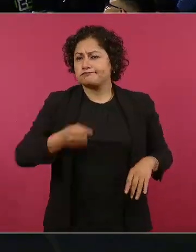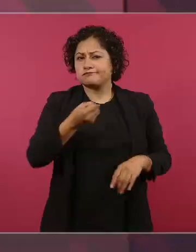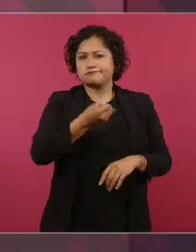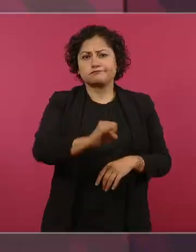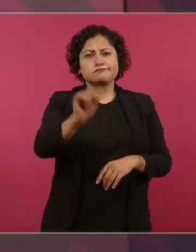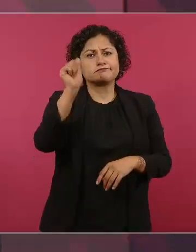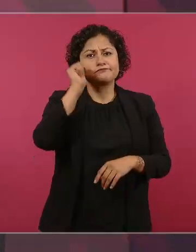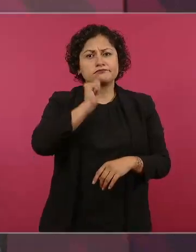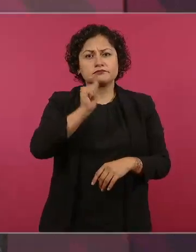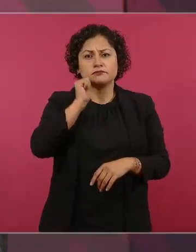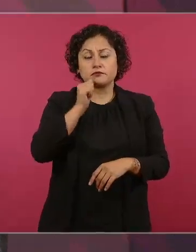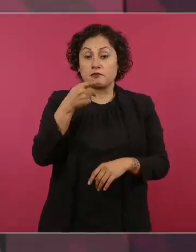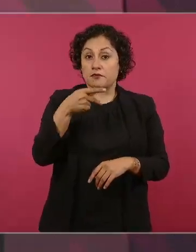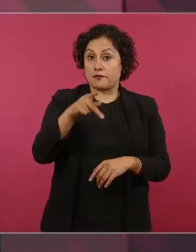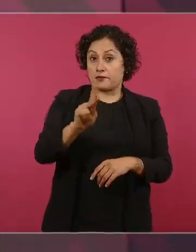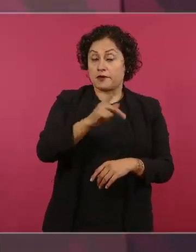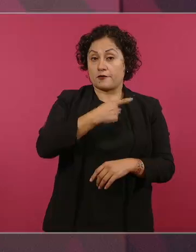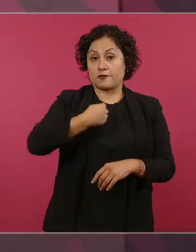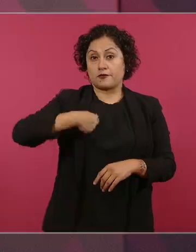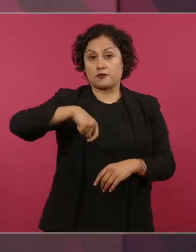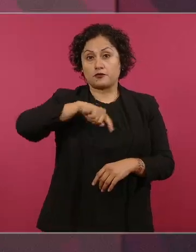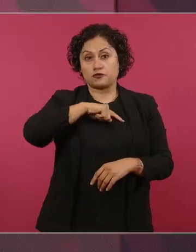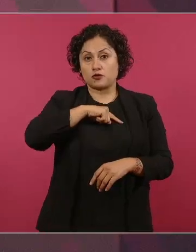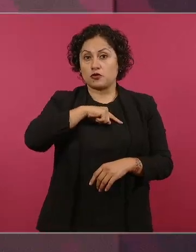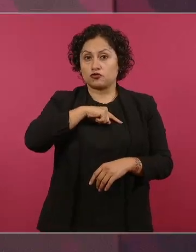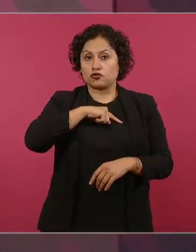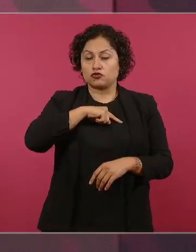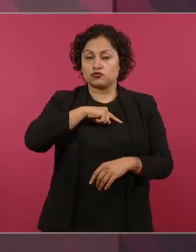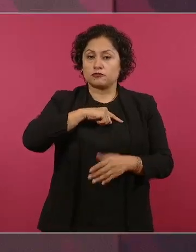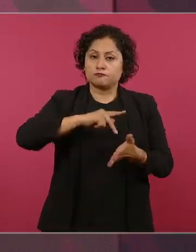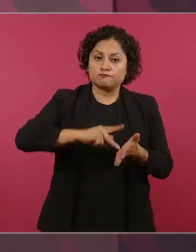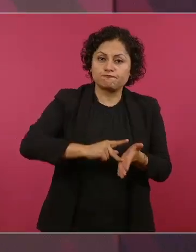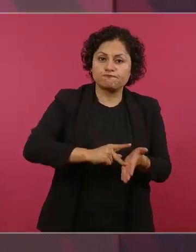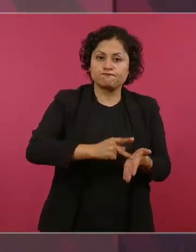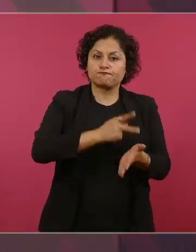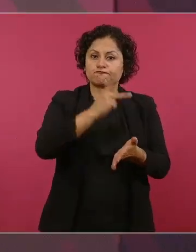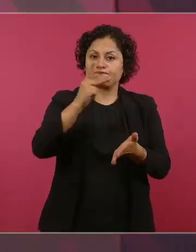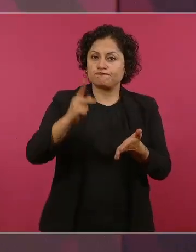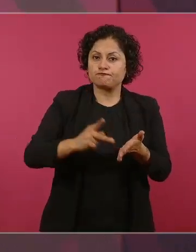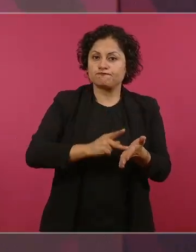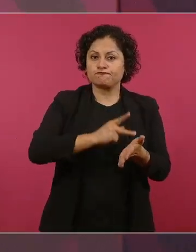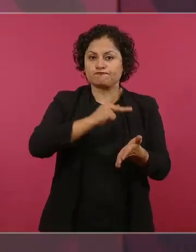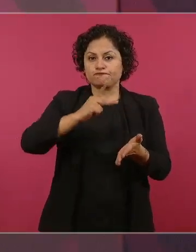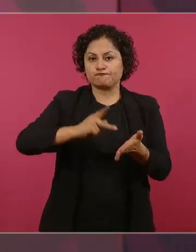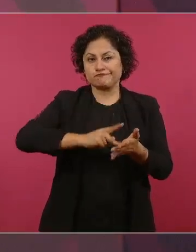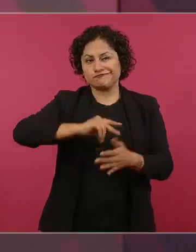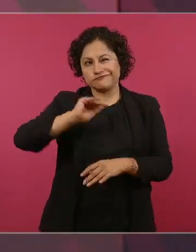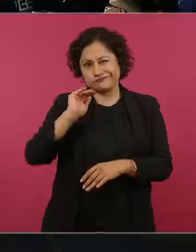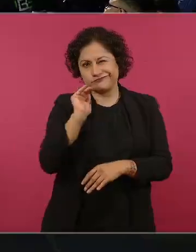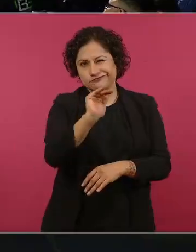seguir haciendo, en que deben de cambiar